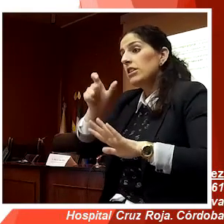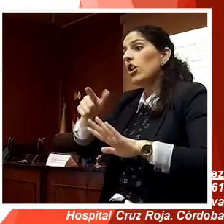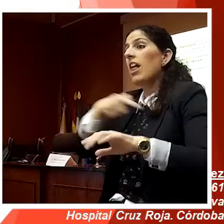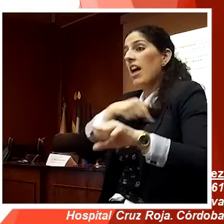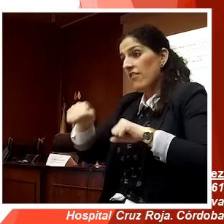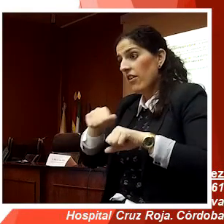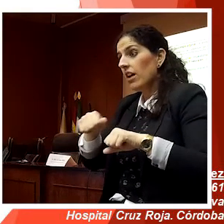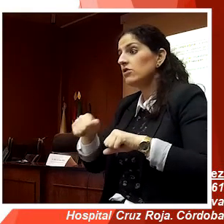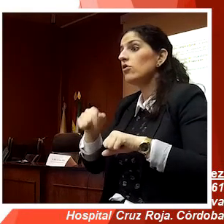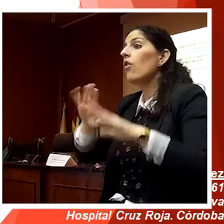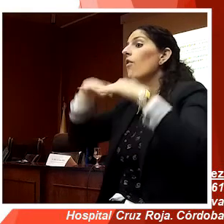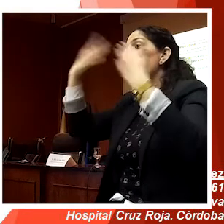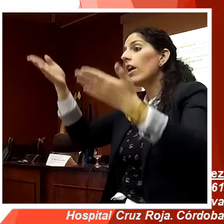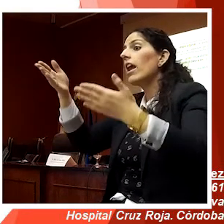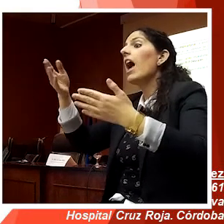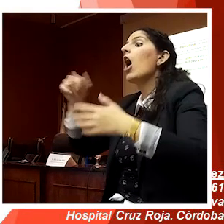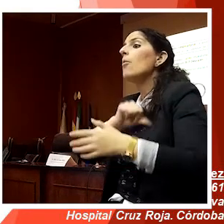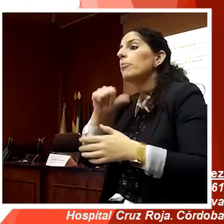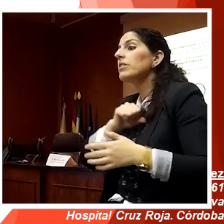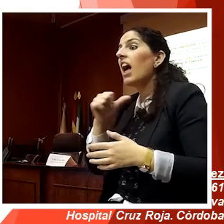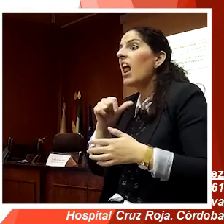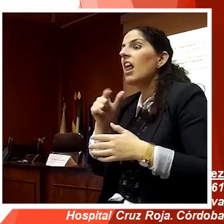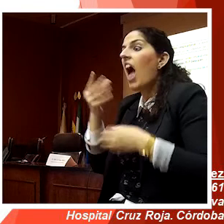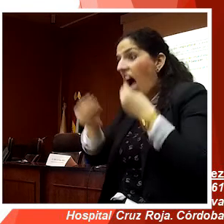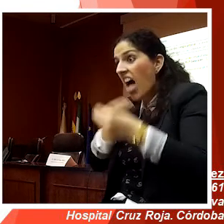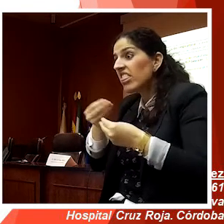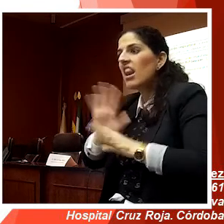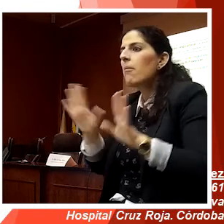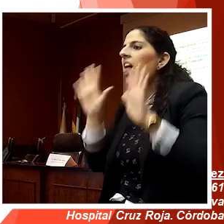cardíaco fuera del hospital se le hacen estas medidas.